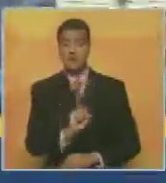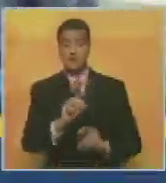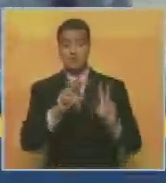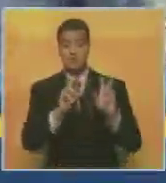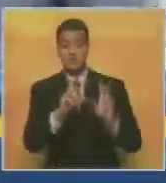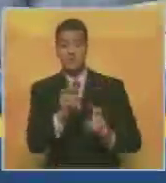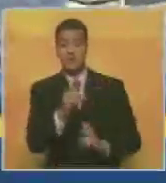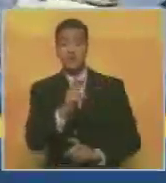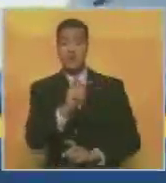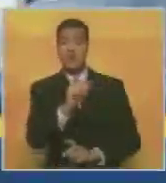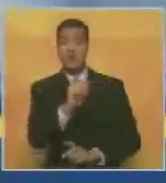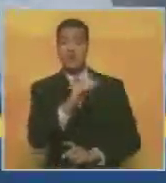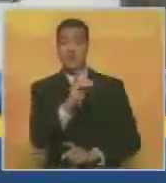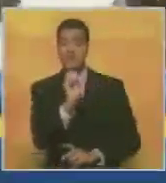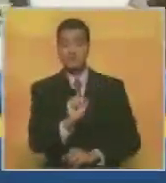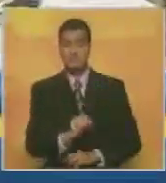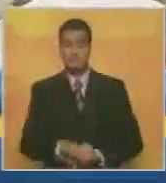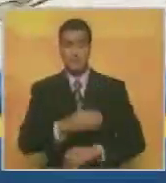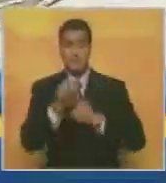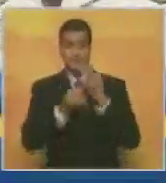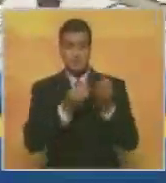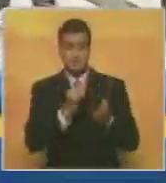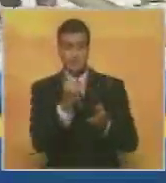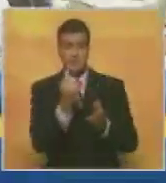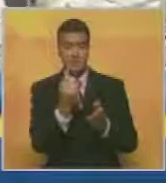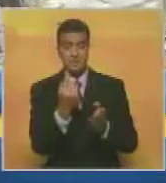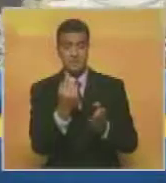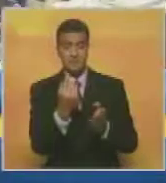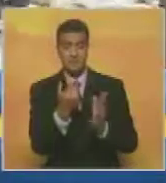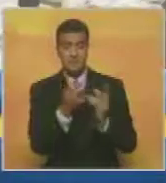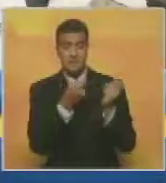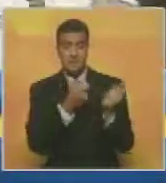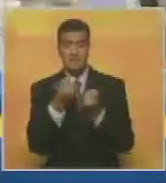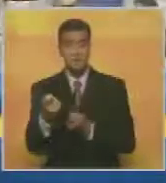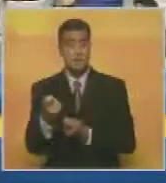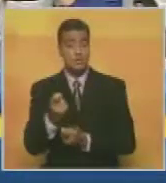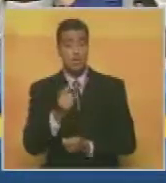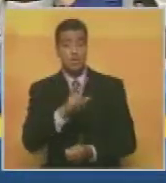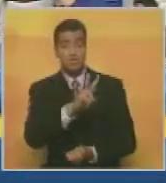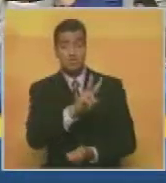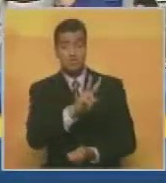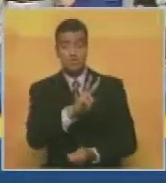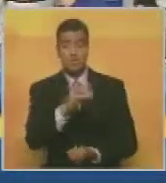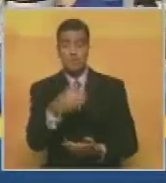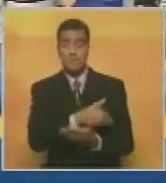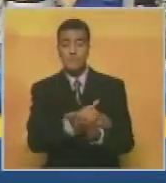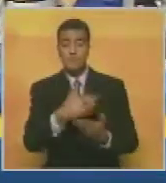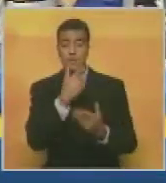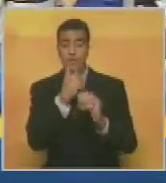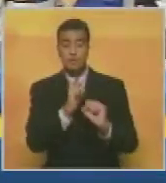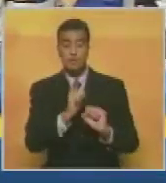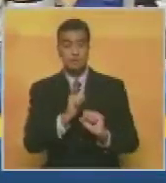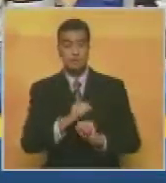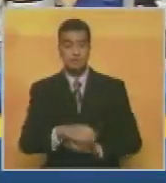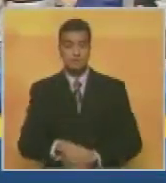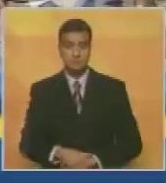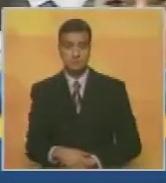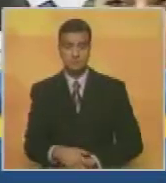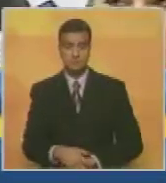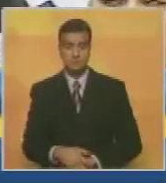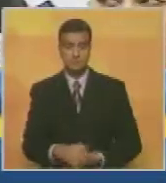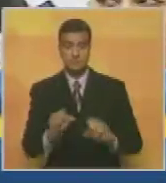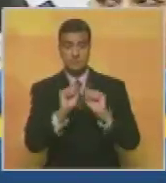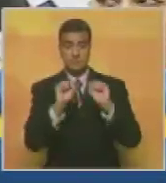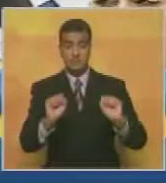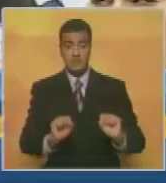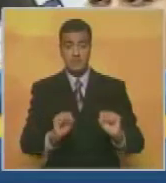Granada. Agregó que en esta primera parte se han invertido más de 200 millones de bolívares fuertes. El sistema